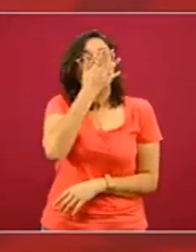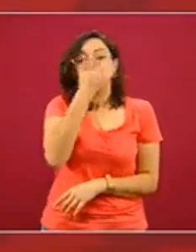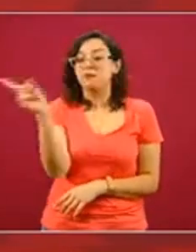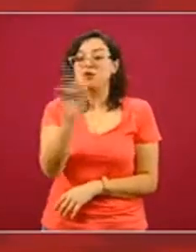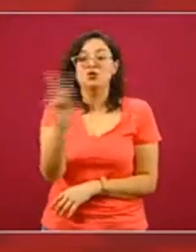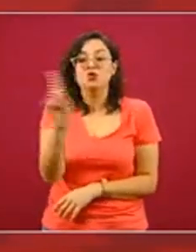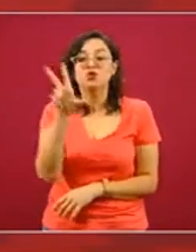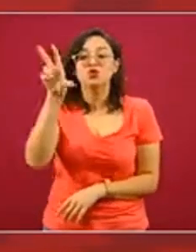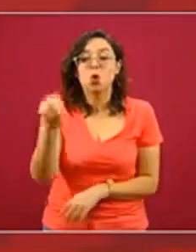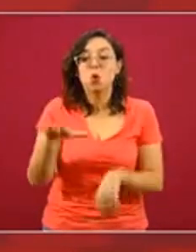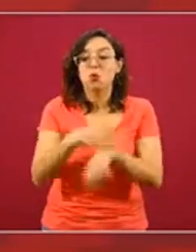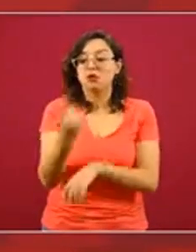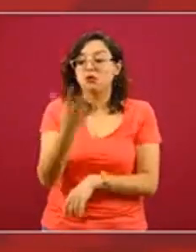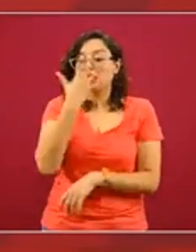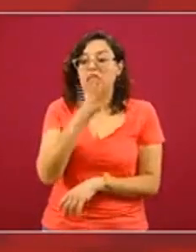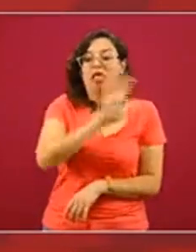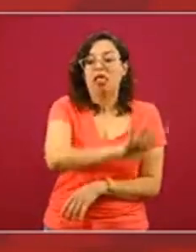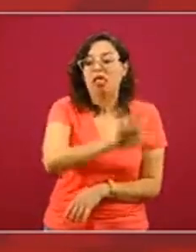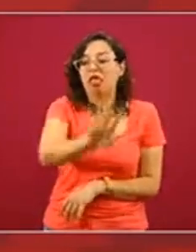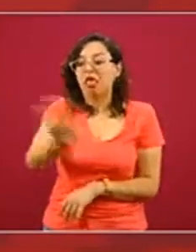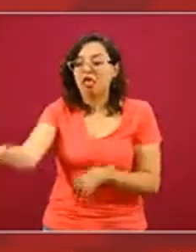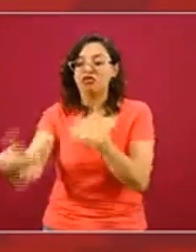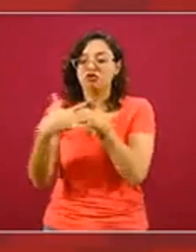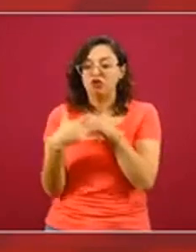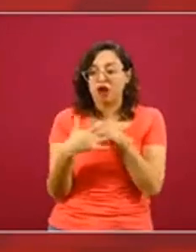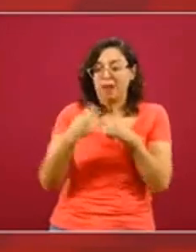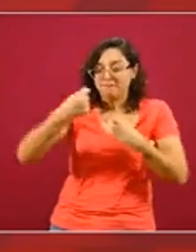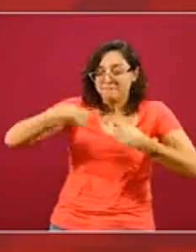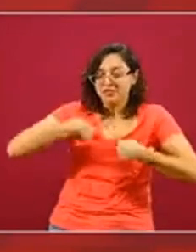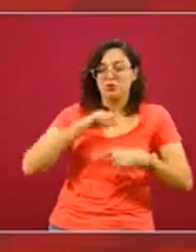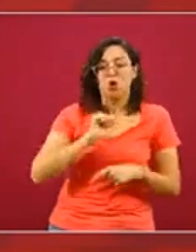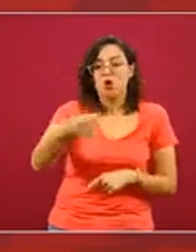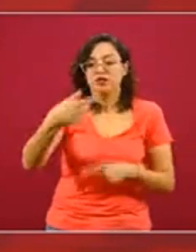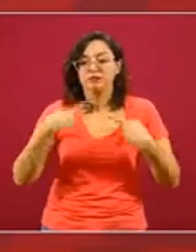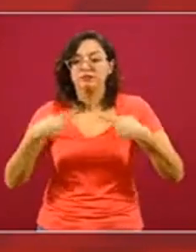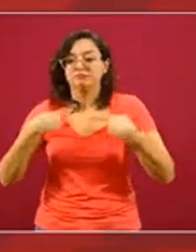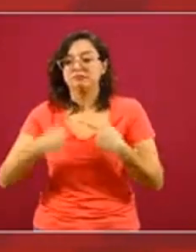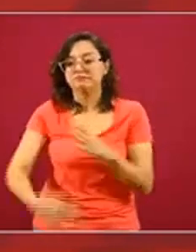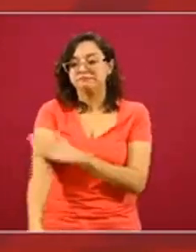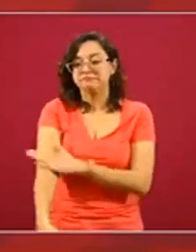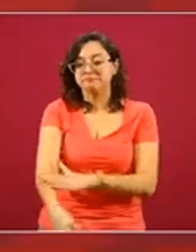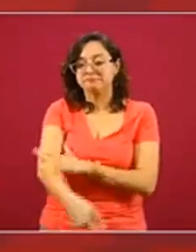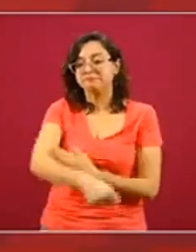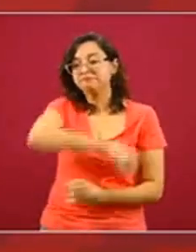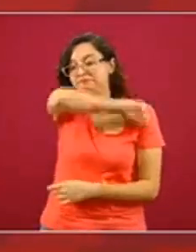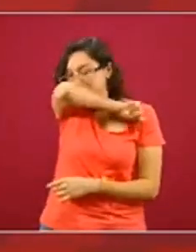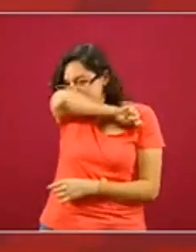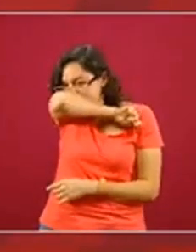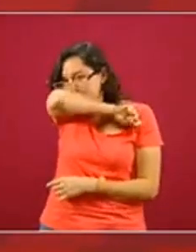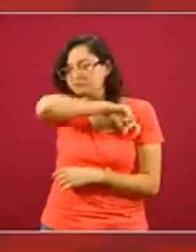mano lo puedo transmitir a mí mismo o a otra persona. Lo tapo con el ángulo del codo, achú.